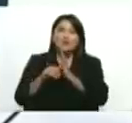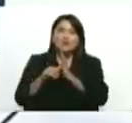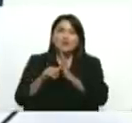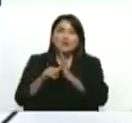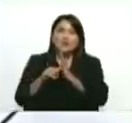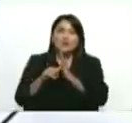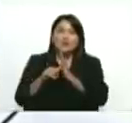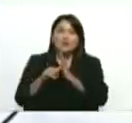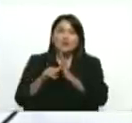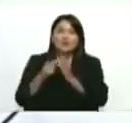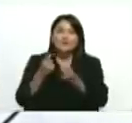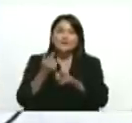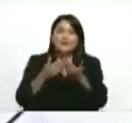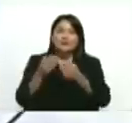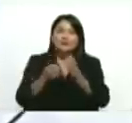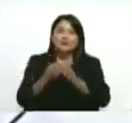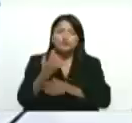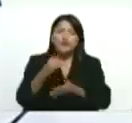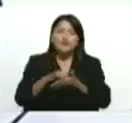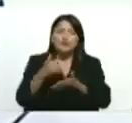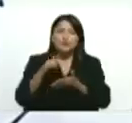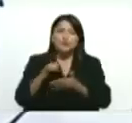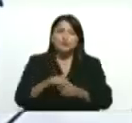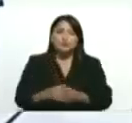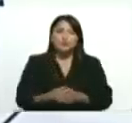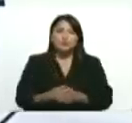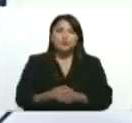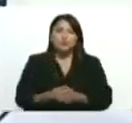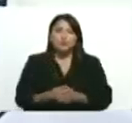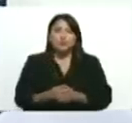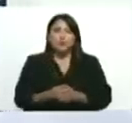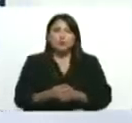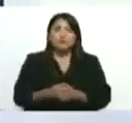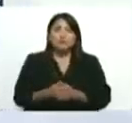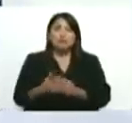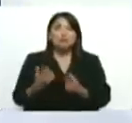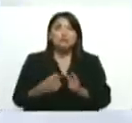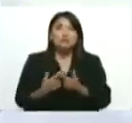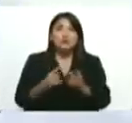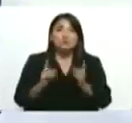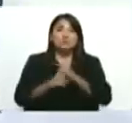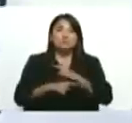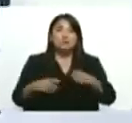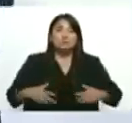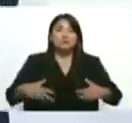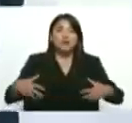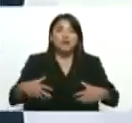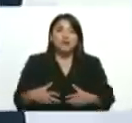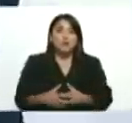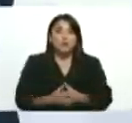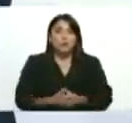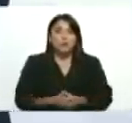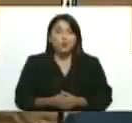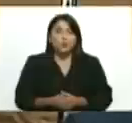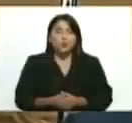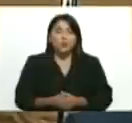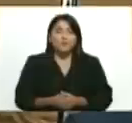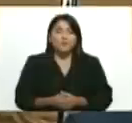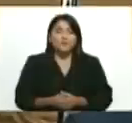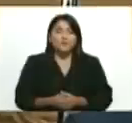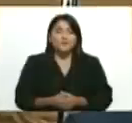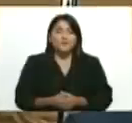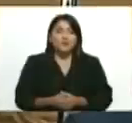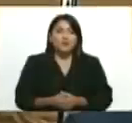Ayacucho y que se hizo millonario haciendo negocio con la Fundación Ayacucho en un gobierno de Acción Democrática en Venezuela. Leopoldo López